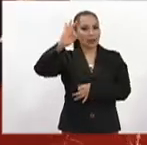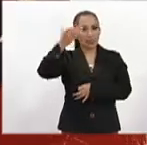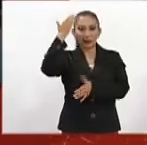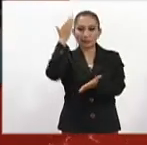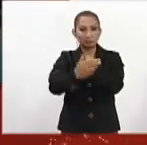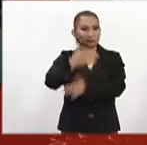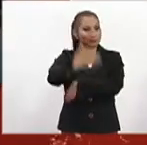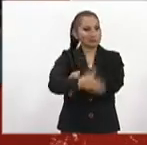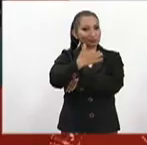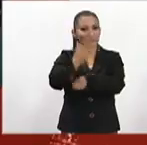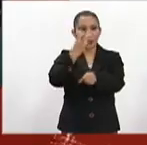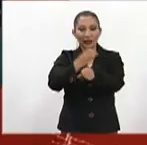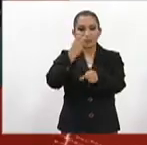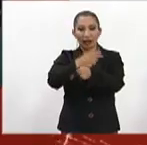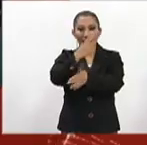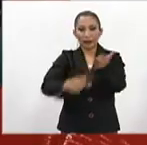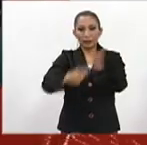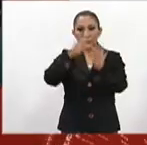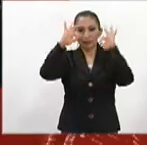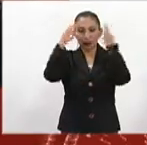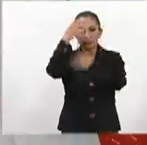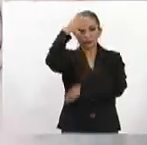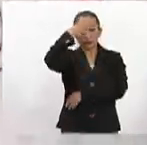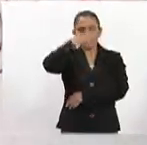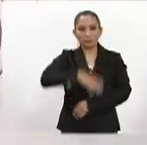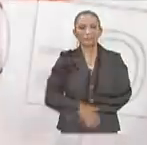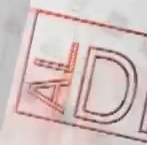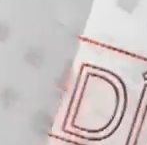manera temporal el tercer veto migratorio de Trump.